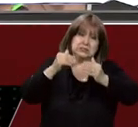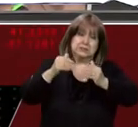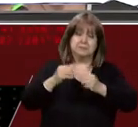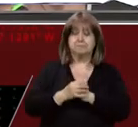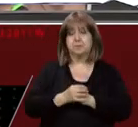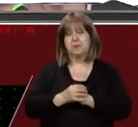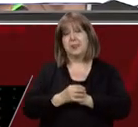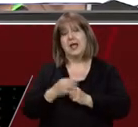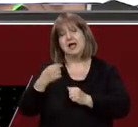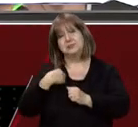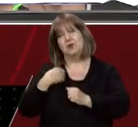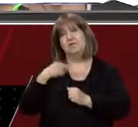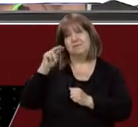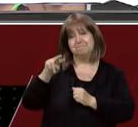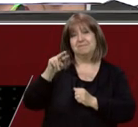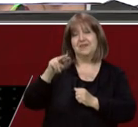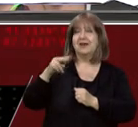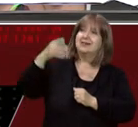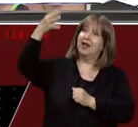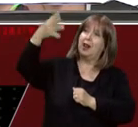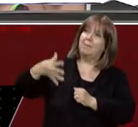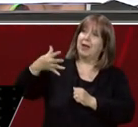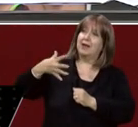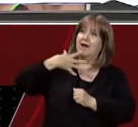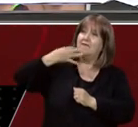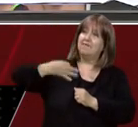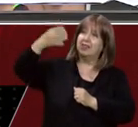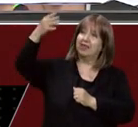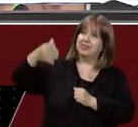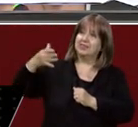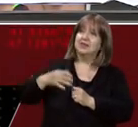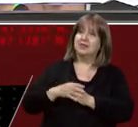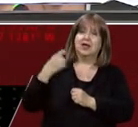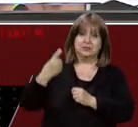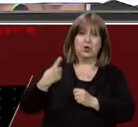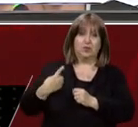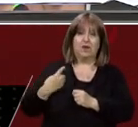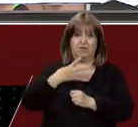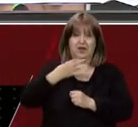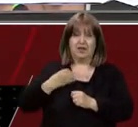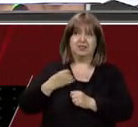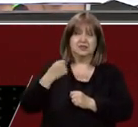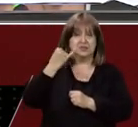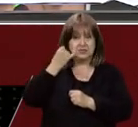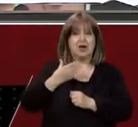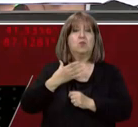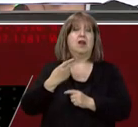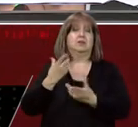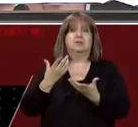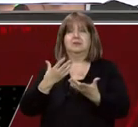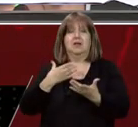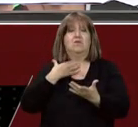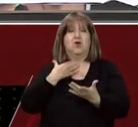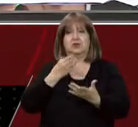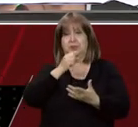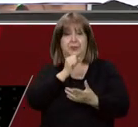Recién cuando lo he escuchado, y la placa es perfecta, y es verdad también, y hay que agradecerle a Sofía, que siempre ha estado poniéndole voz a este problema, a